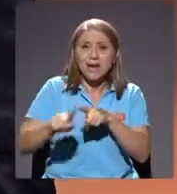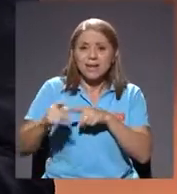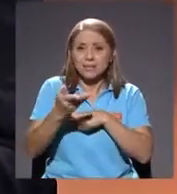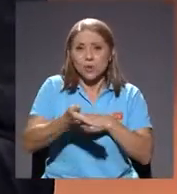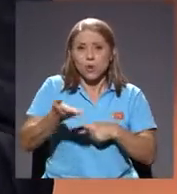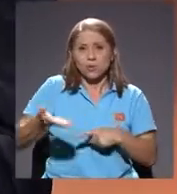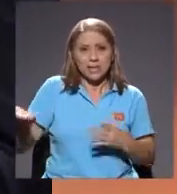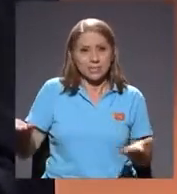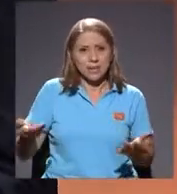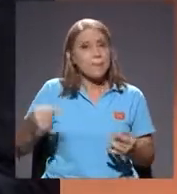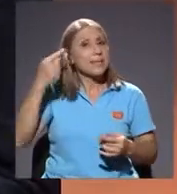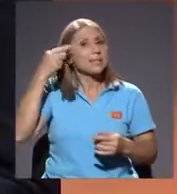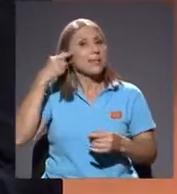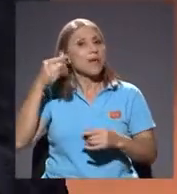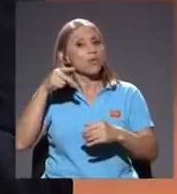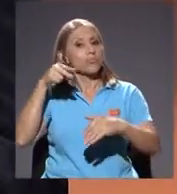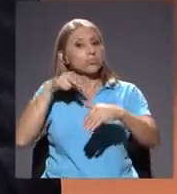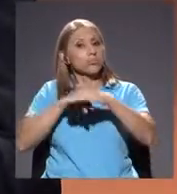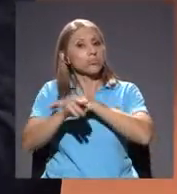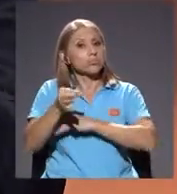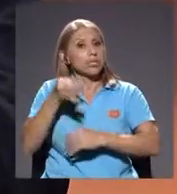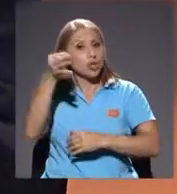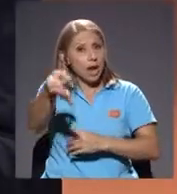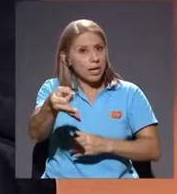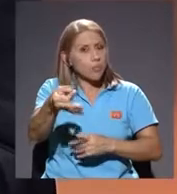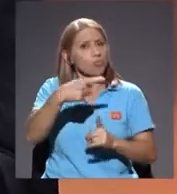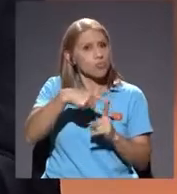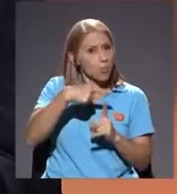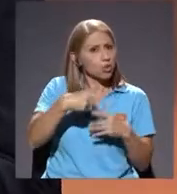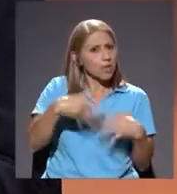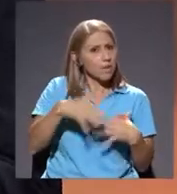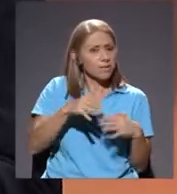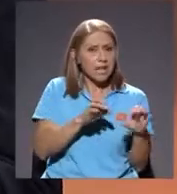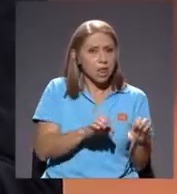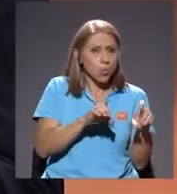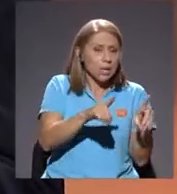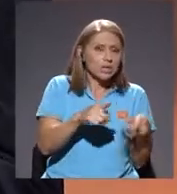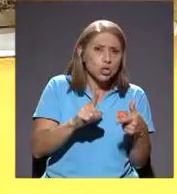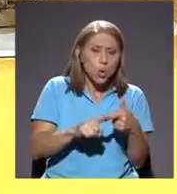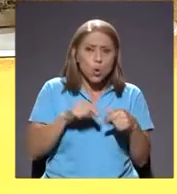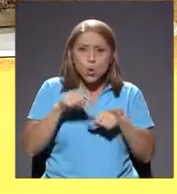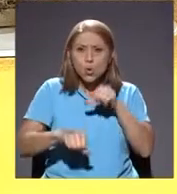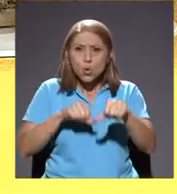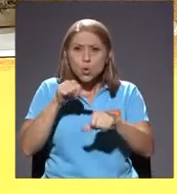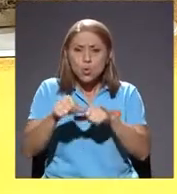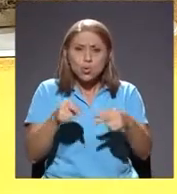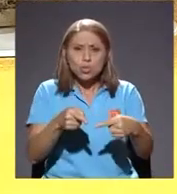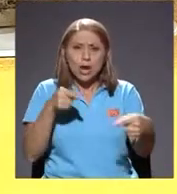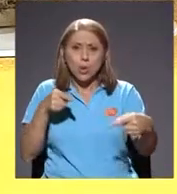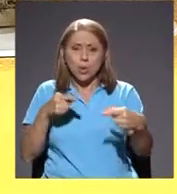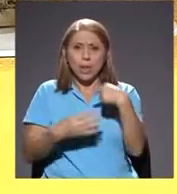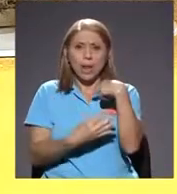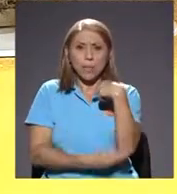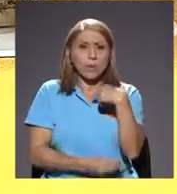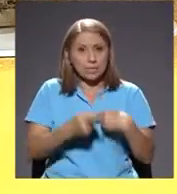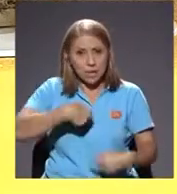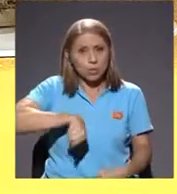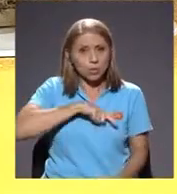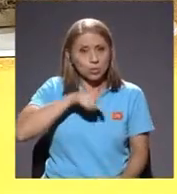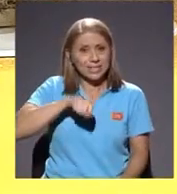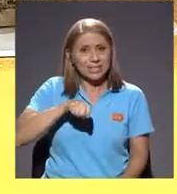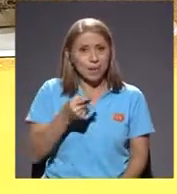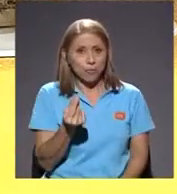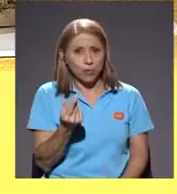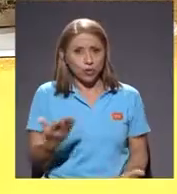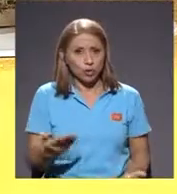visionariamente siento yo se ha hecho cosas muy positivas el tema de educación verdad el tema de lucha contra la pobreza necesitábamos los fondos pero la